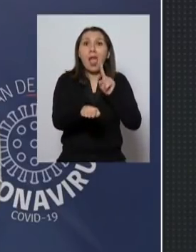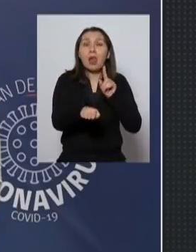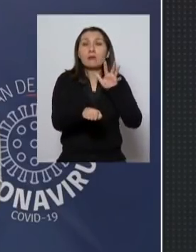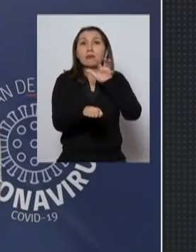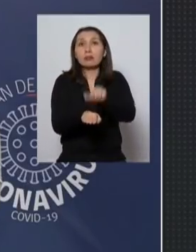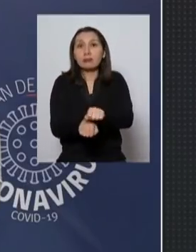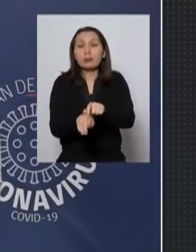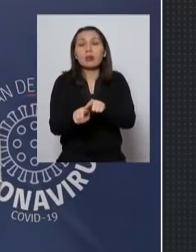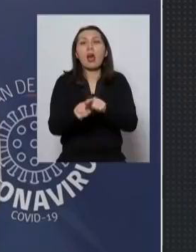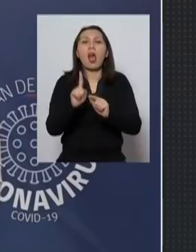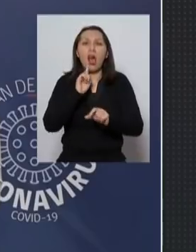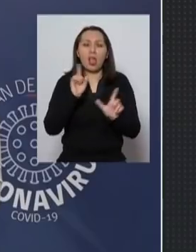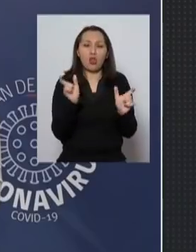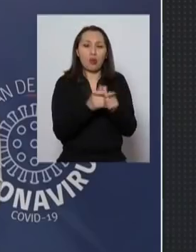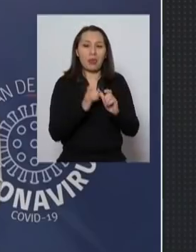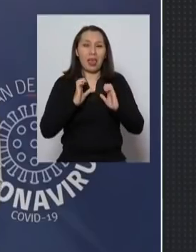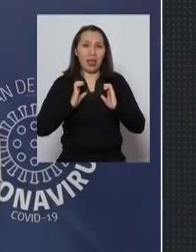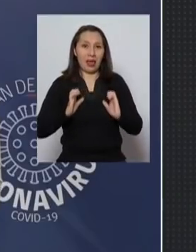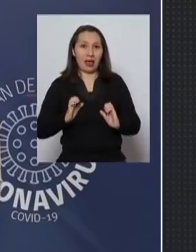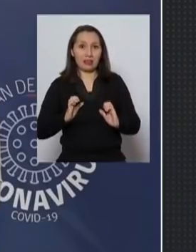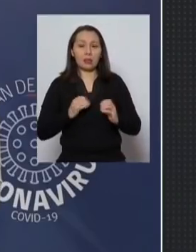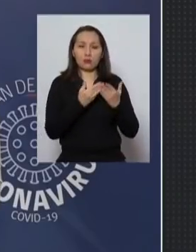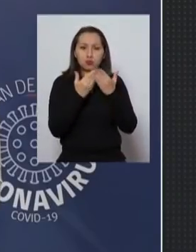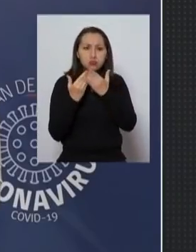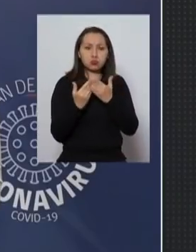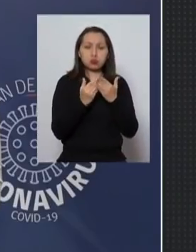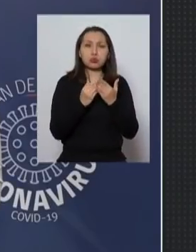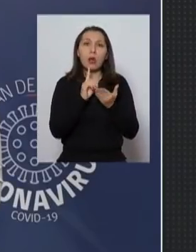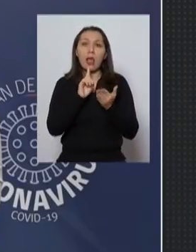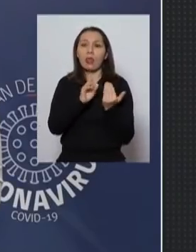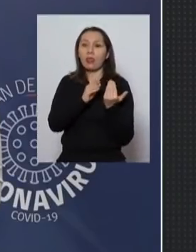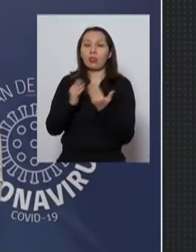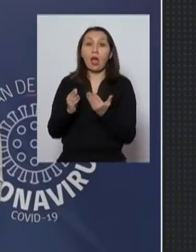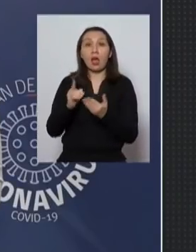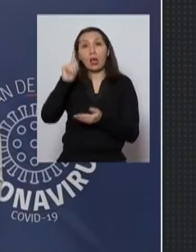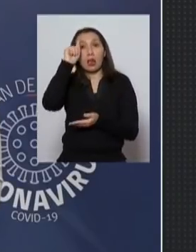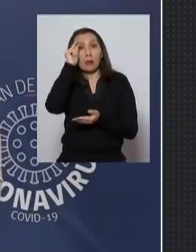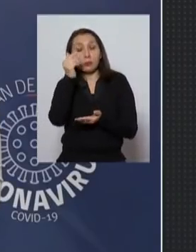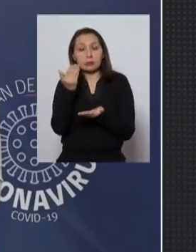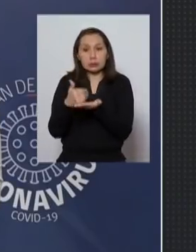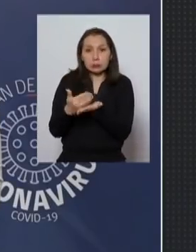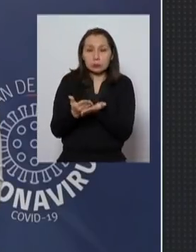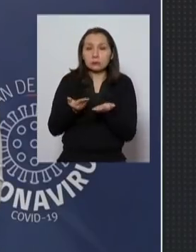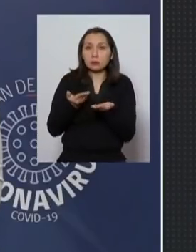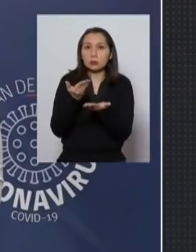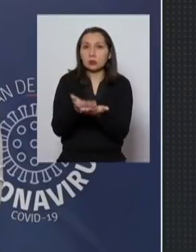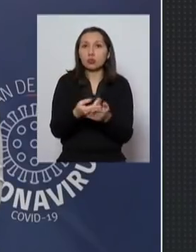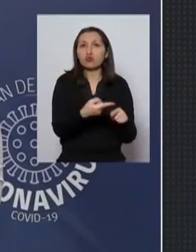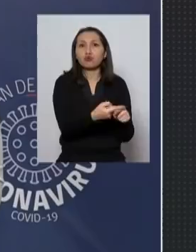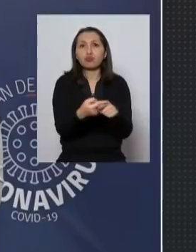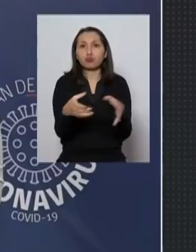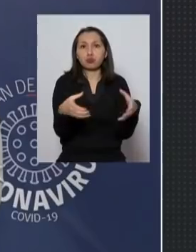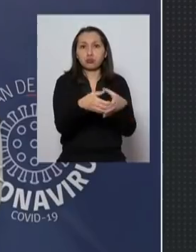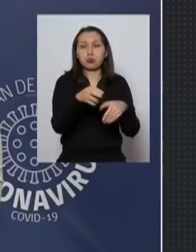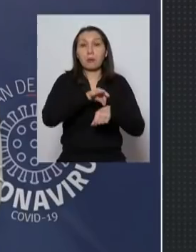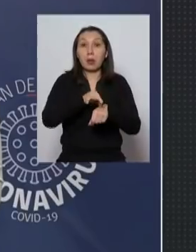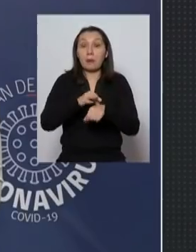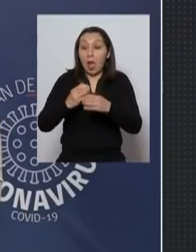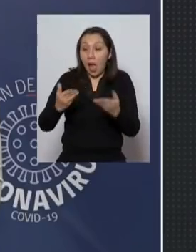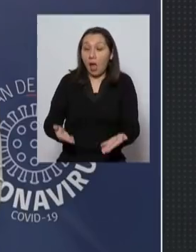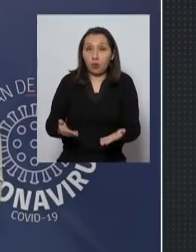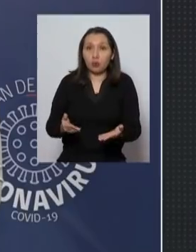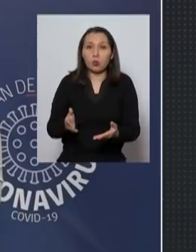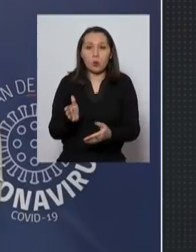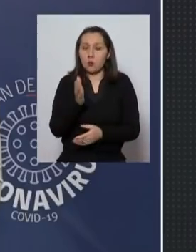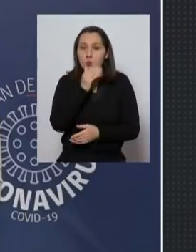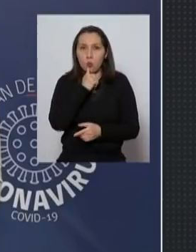Existen comités éticos que deben estudiar estas medidas, hay propuestas de las sociedades de medicina, pero hasta el momento